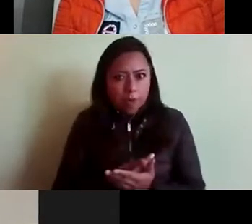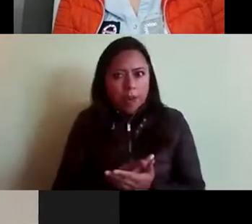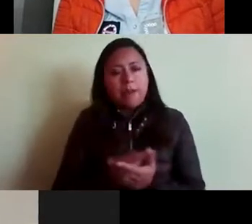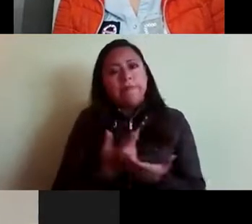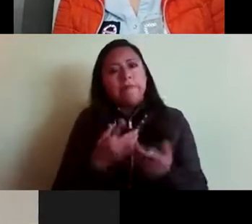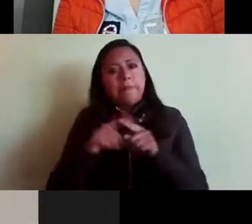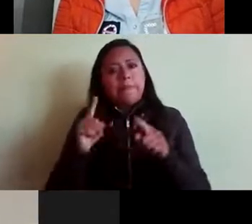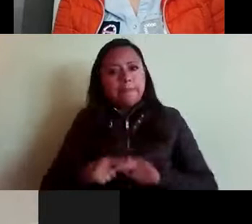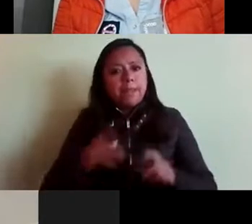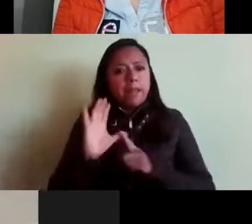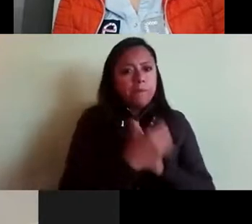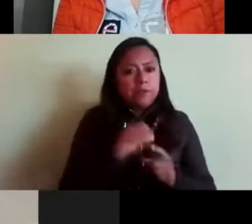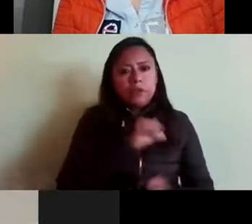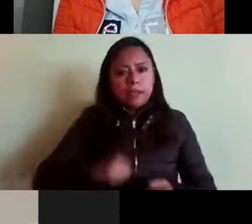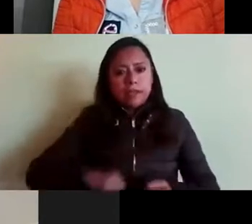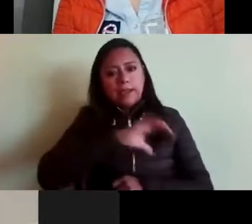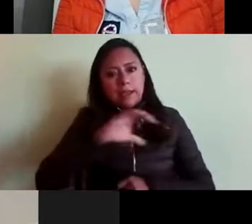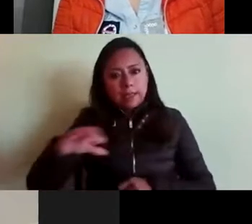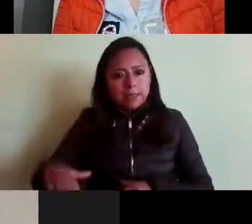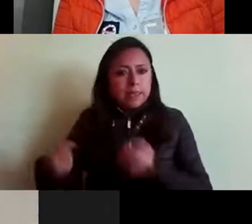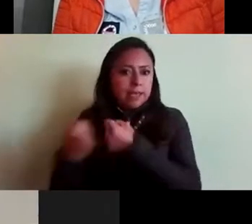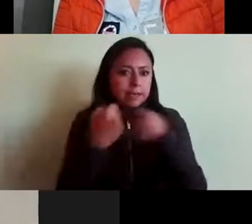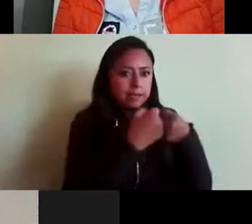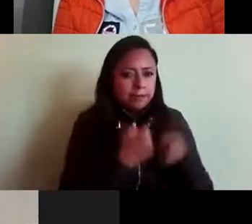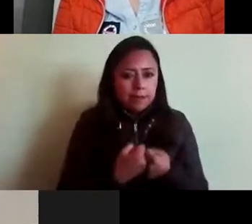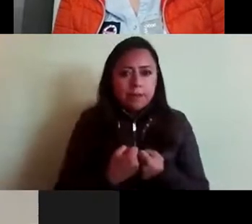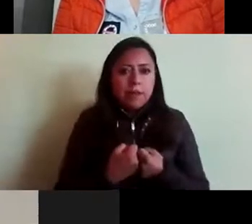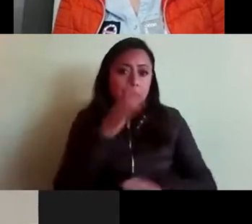Alcaldías y Límites Territoriales, sírvanse a manifestarlo debido a voz.